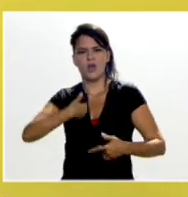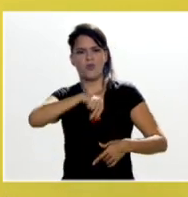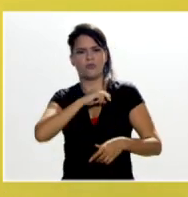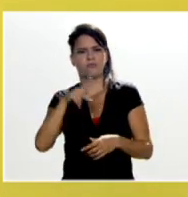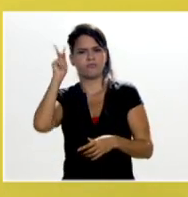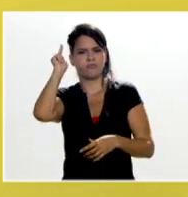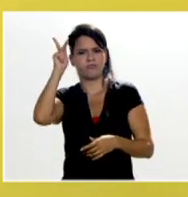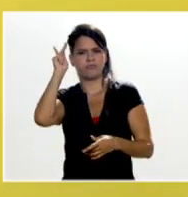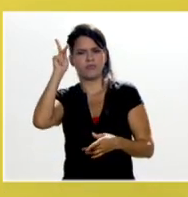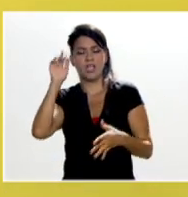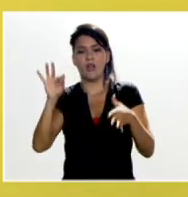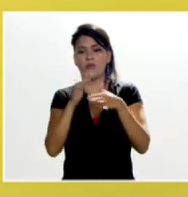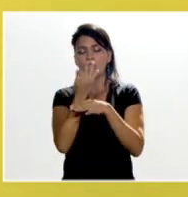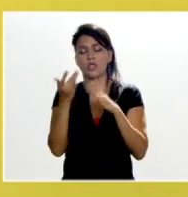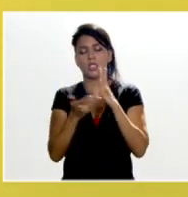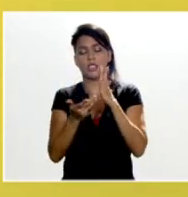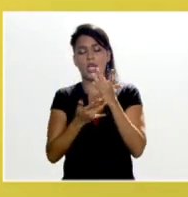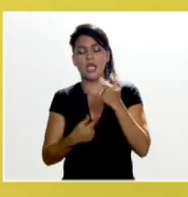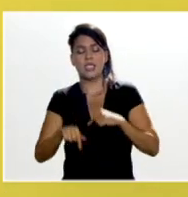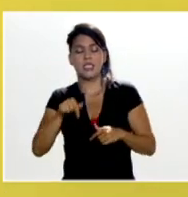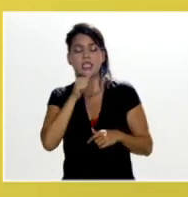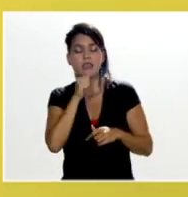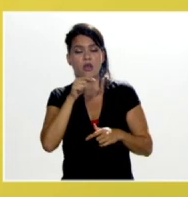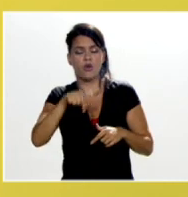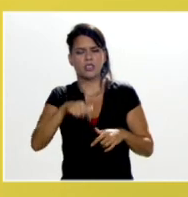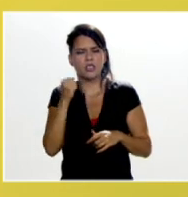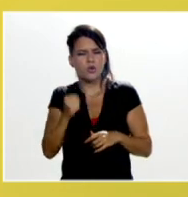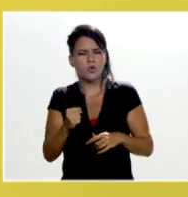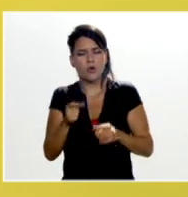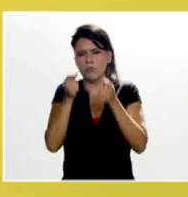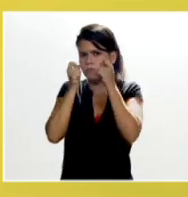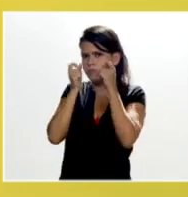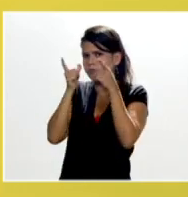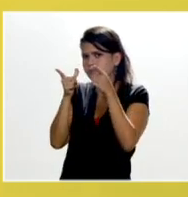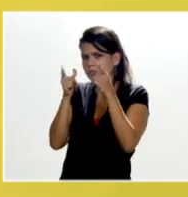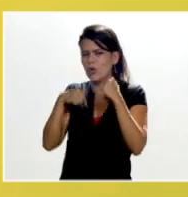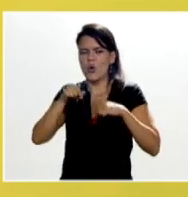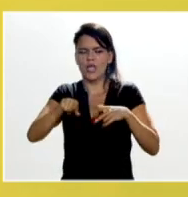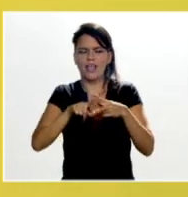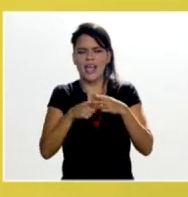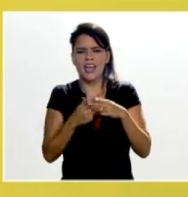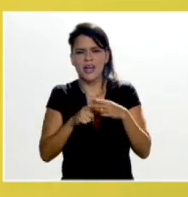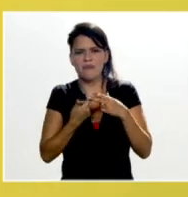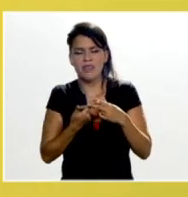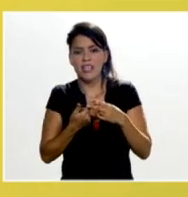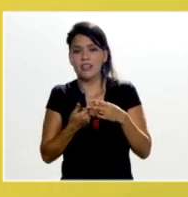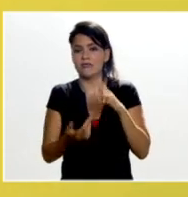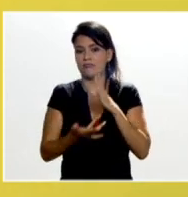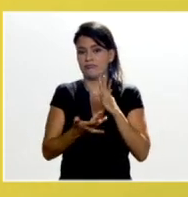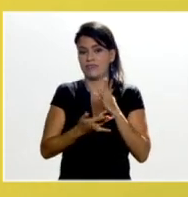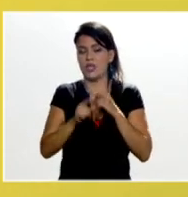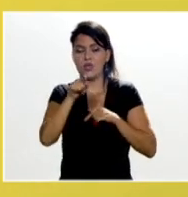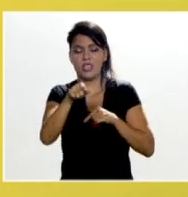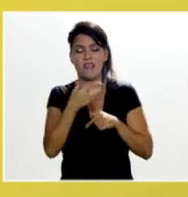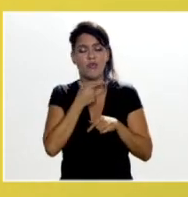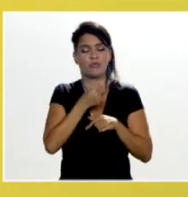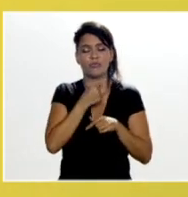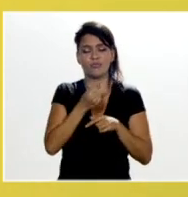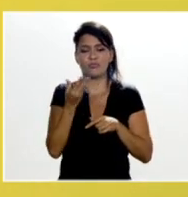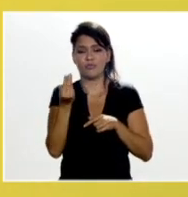docentes de Fundavid, quienes hoy seguramente nos van a sorprender con estas herramientas digitales que a ustedes tanto